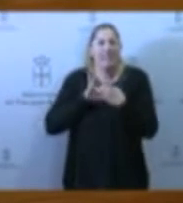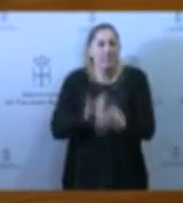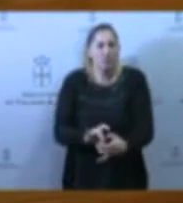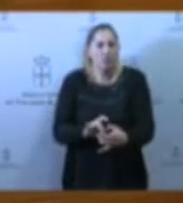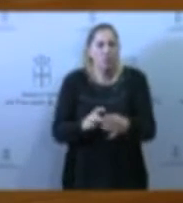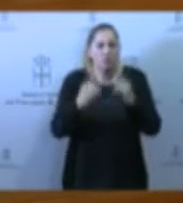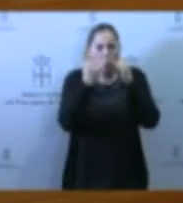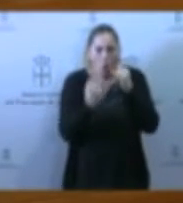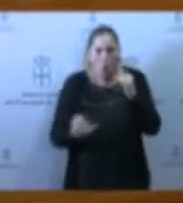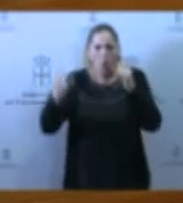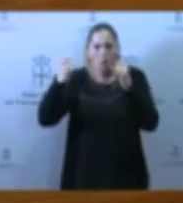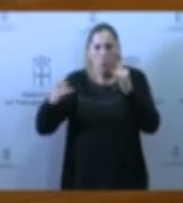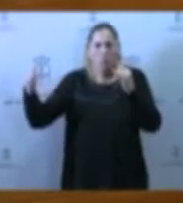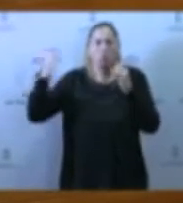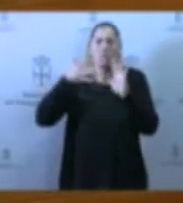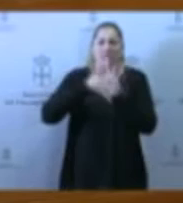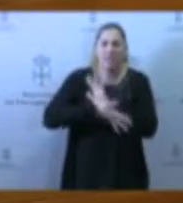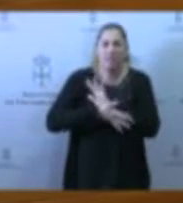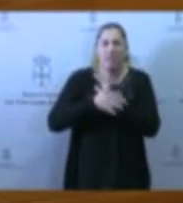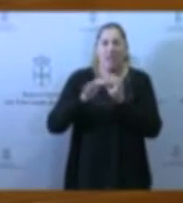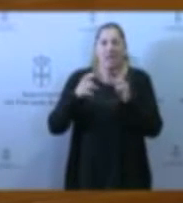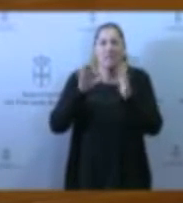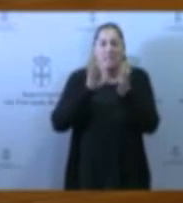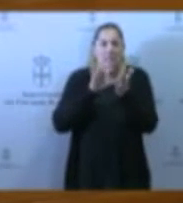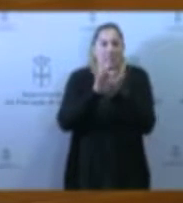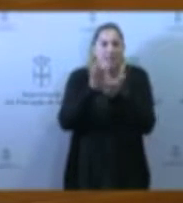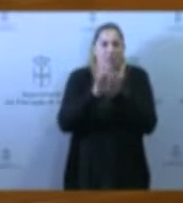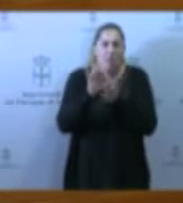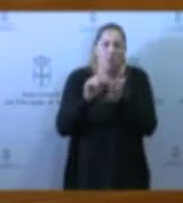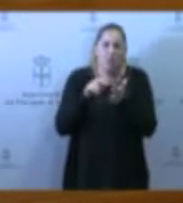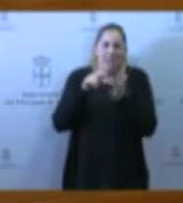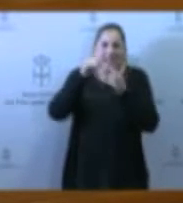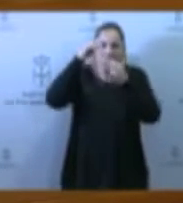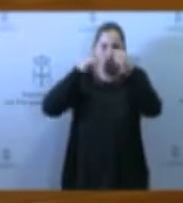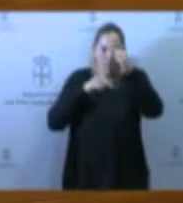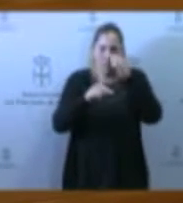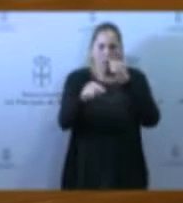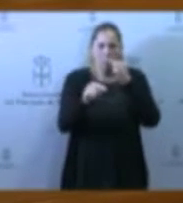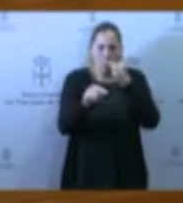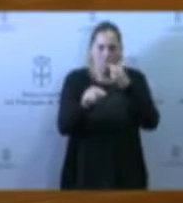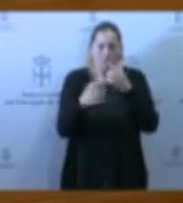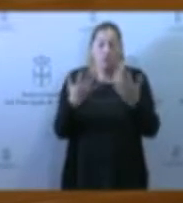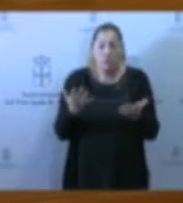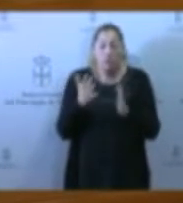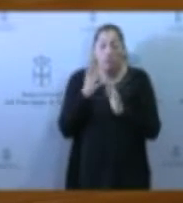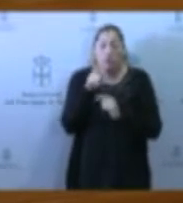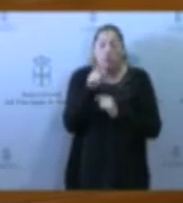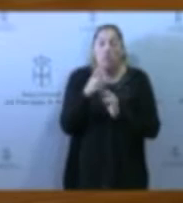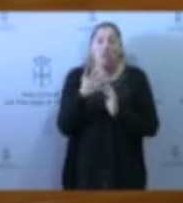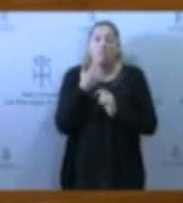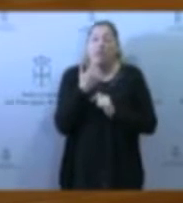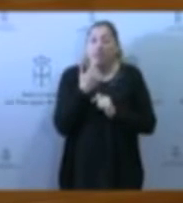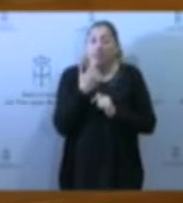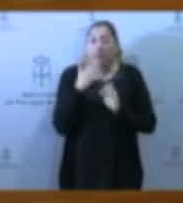conductores, es decir, que son un servicio de vuelo bajo los conductores. Bien, la cuestión, tal y como usted me lo plantea, es que